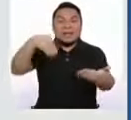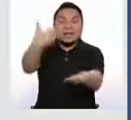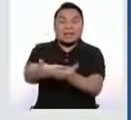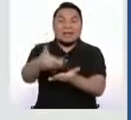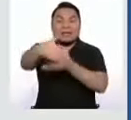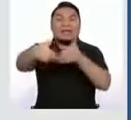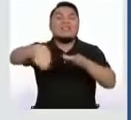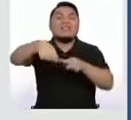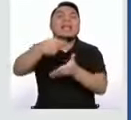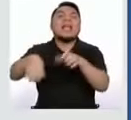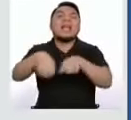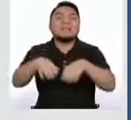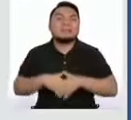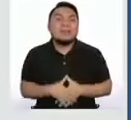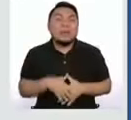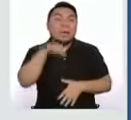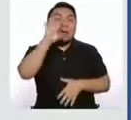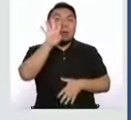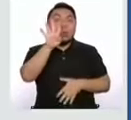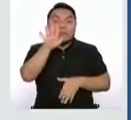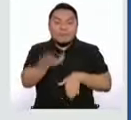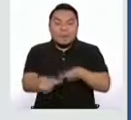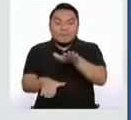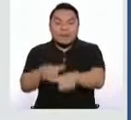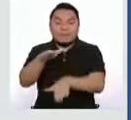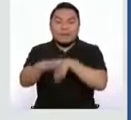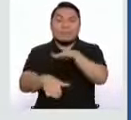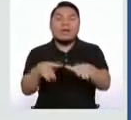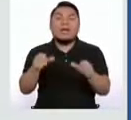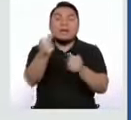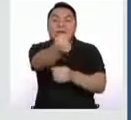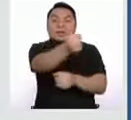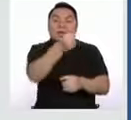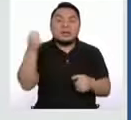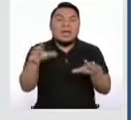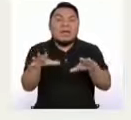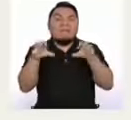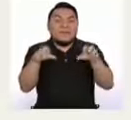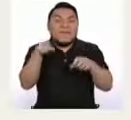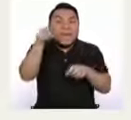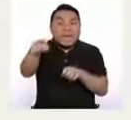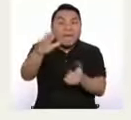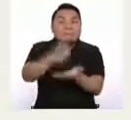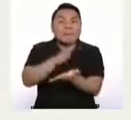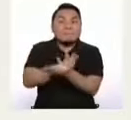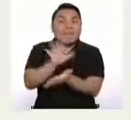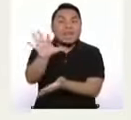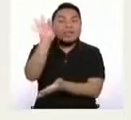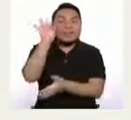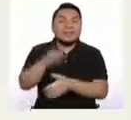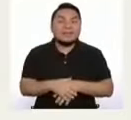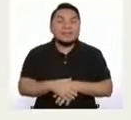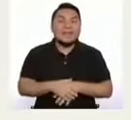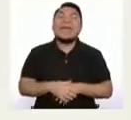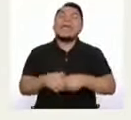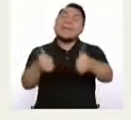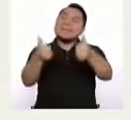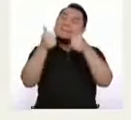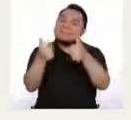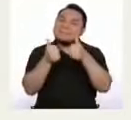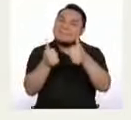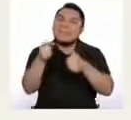cocina? Debe dar cuatro pasos a la refrigeradora. Y ahí debe encontrar un papel. ¡Muy bien! Son